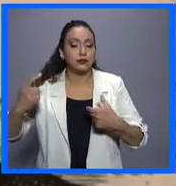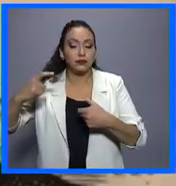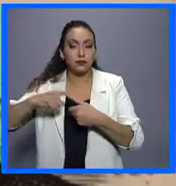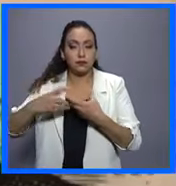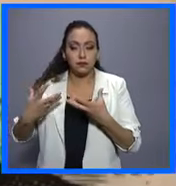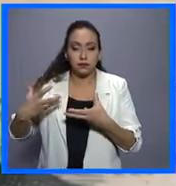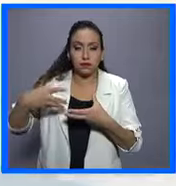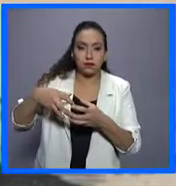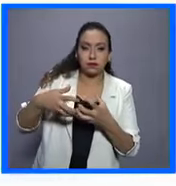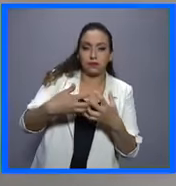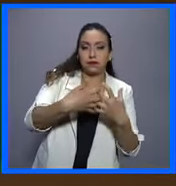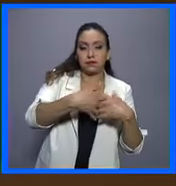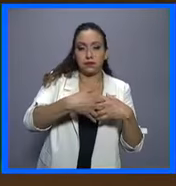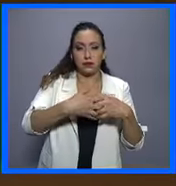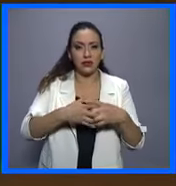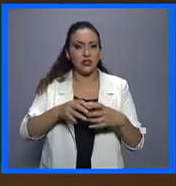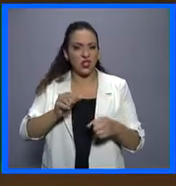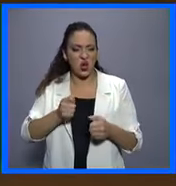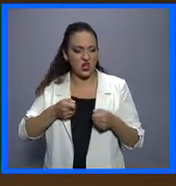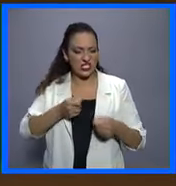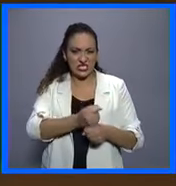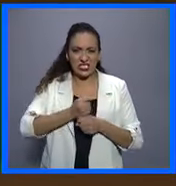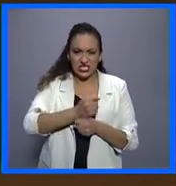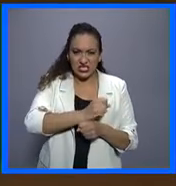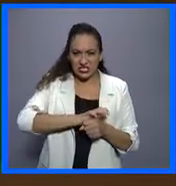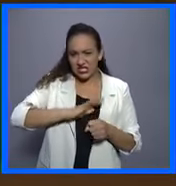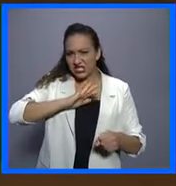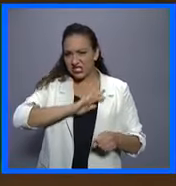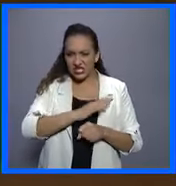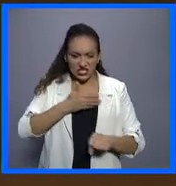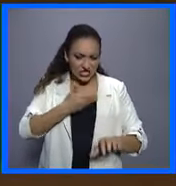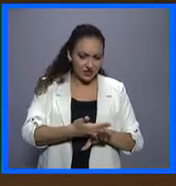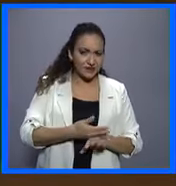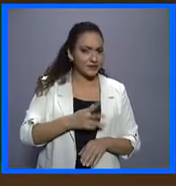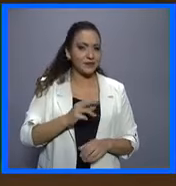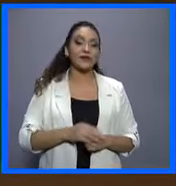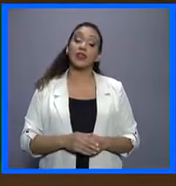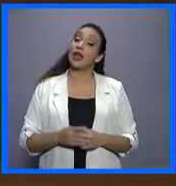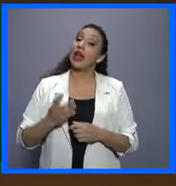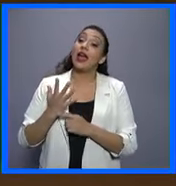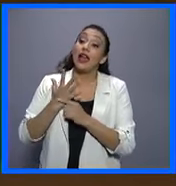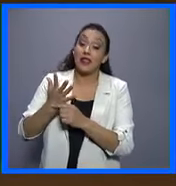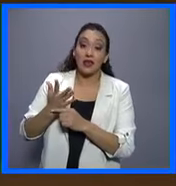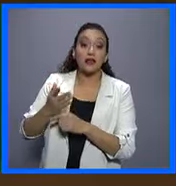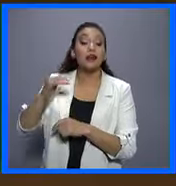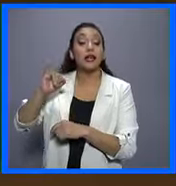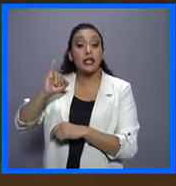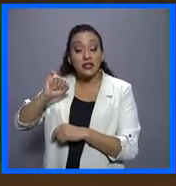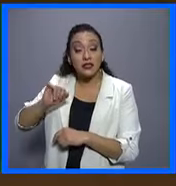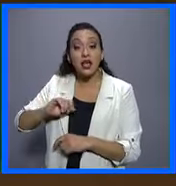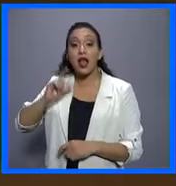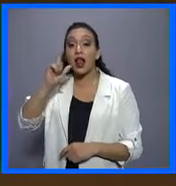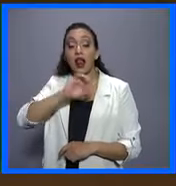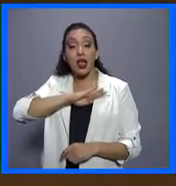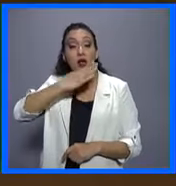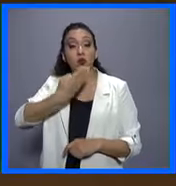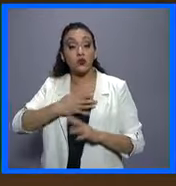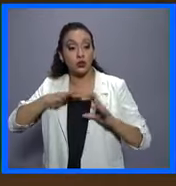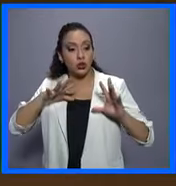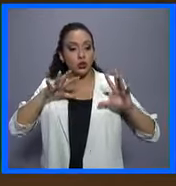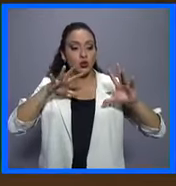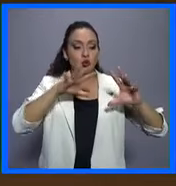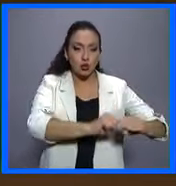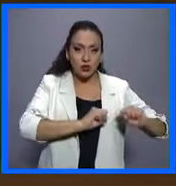que de dominación. Siempre se dice que el español fue la lengua de conquista, pero